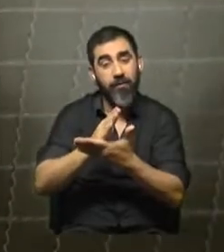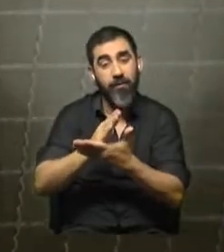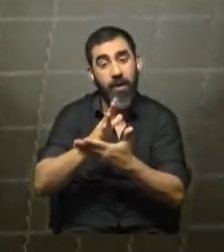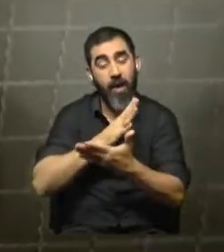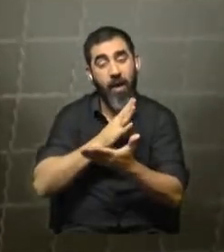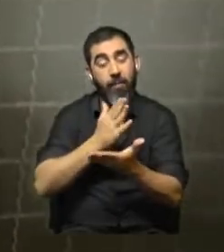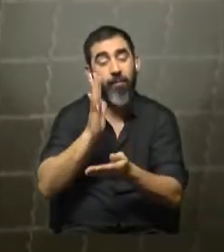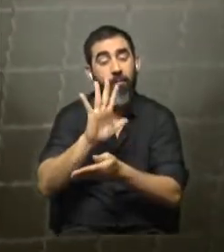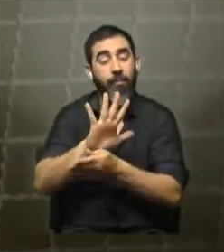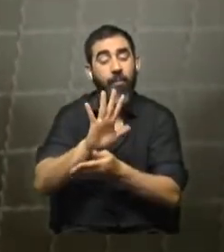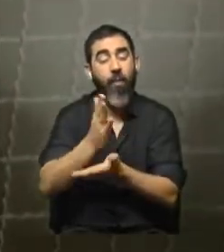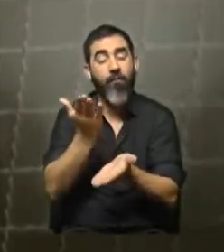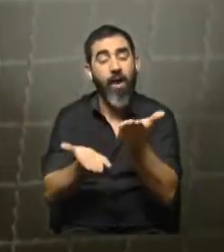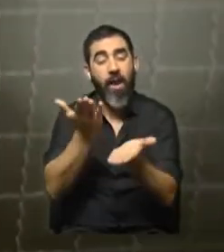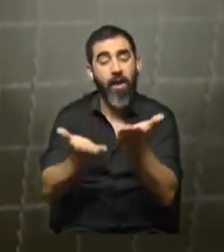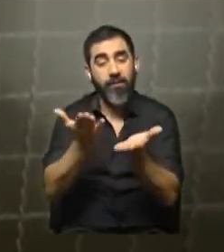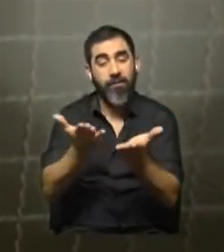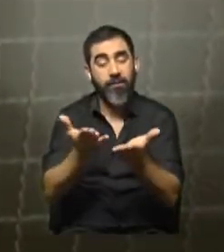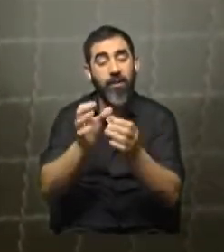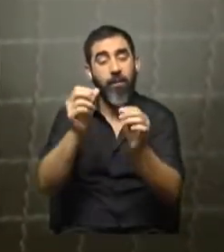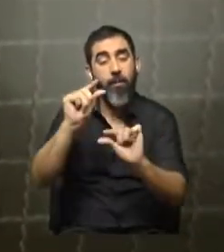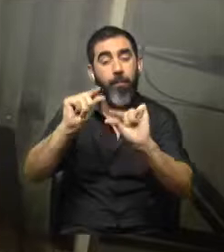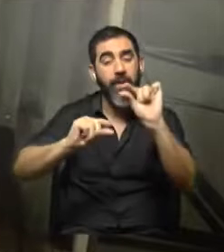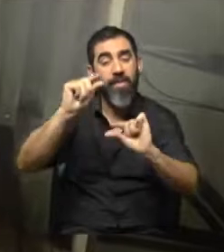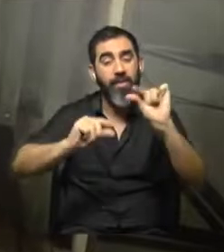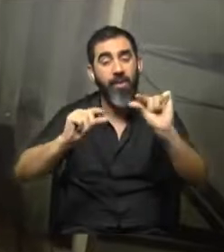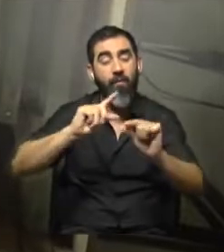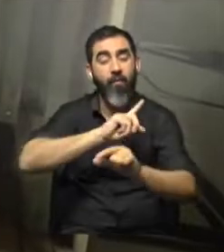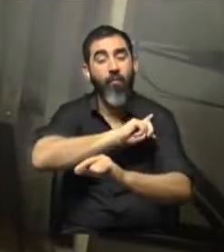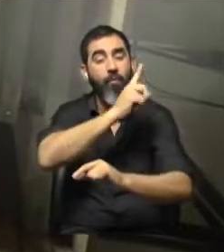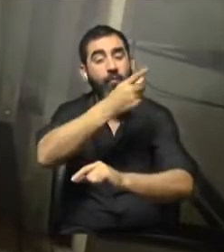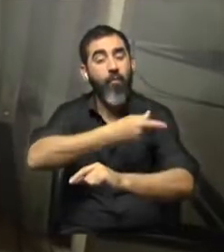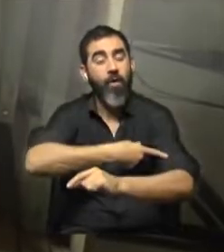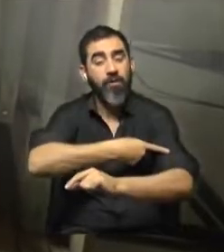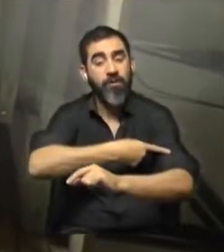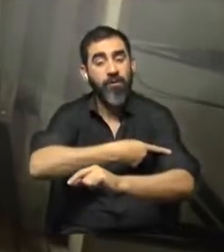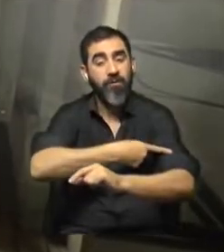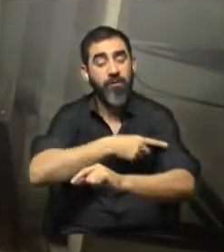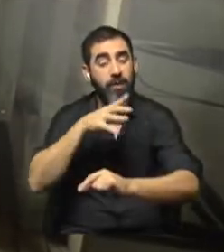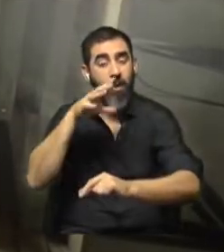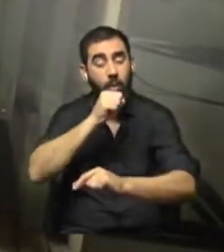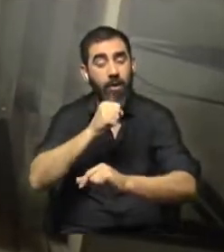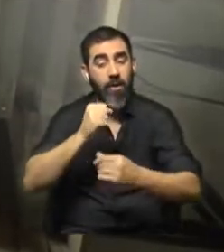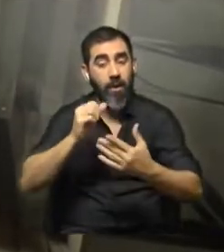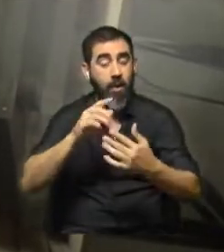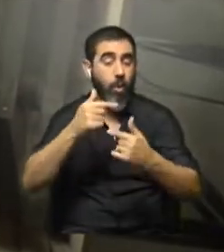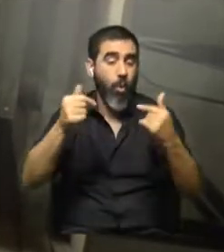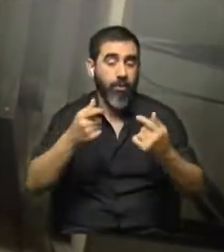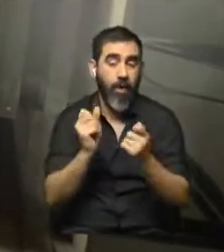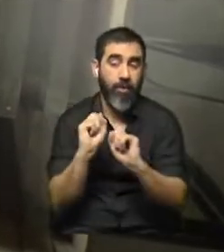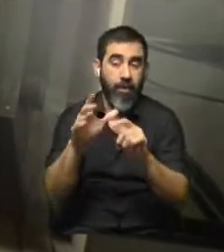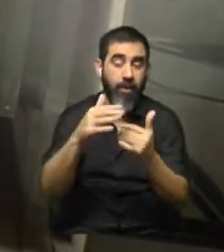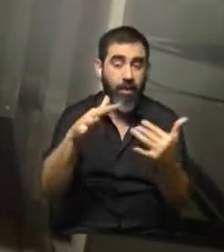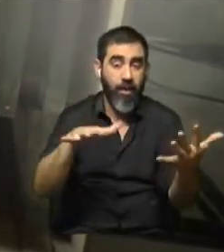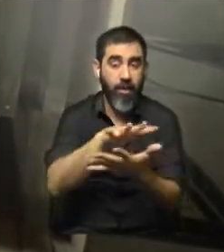una balanza aerodinámica que lo que hace es medir las fuerzas a las que está sometido un cuerpo que ponemos ahí adentro